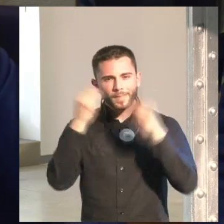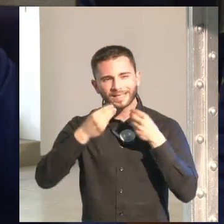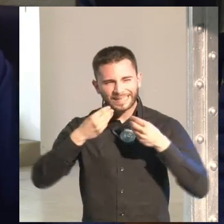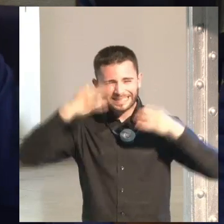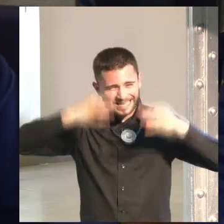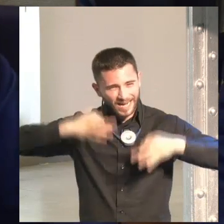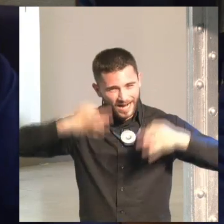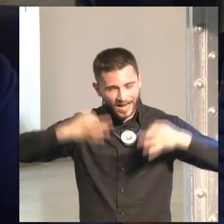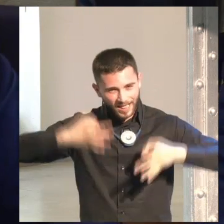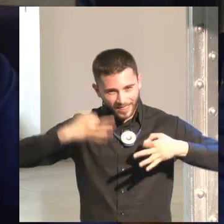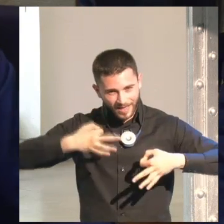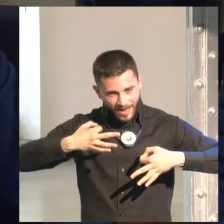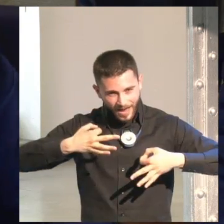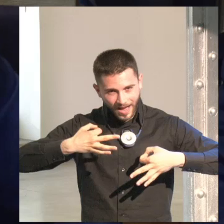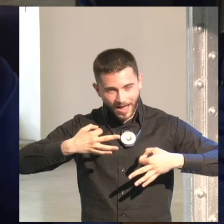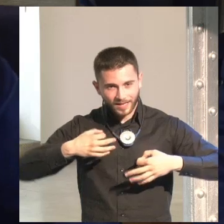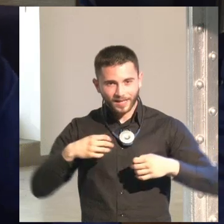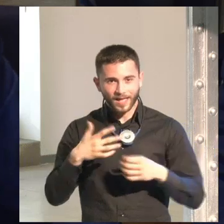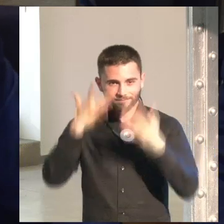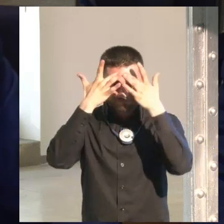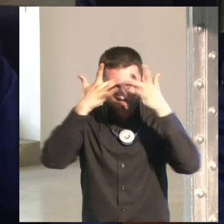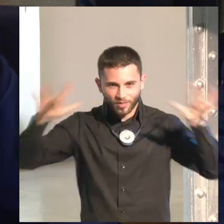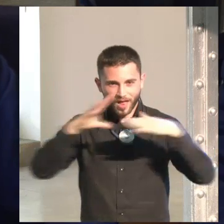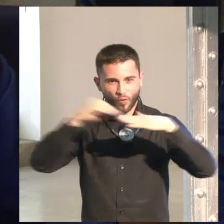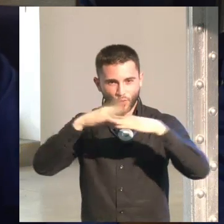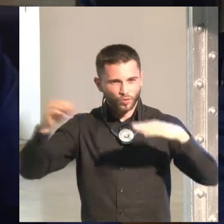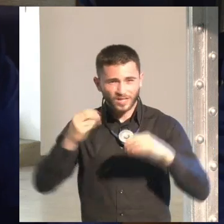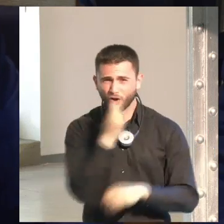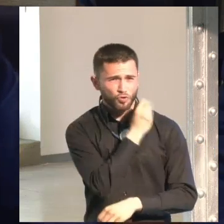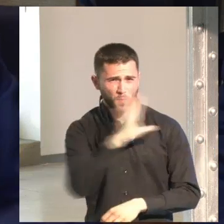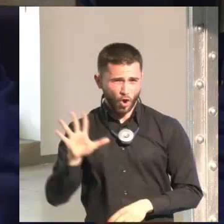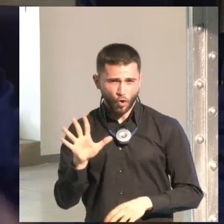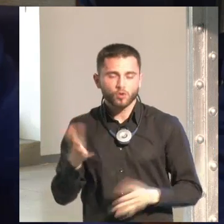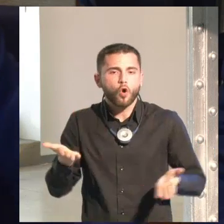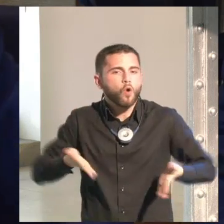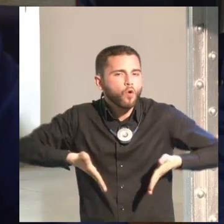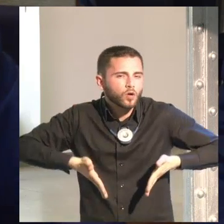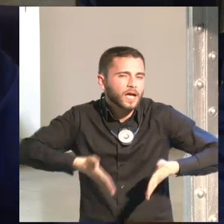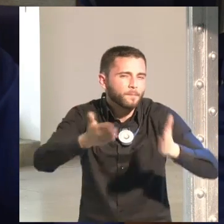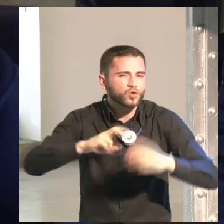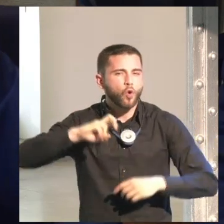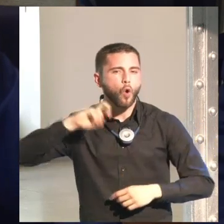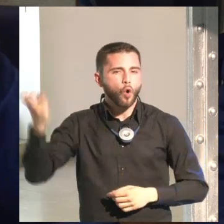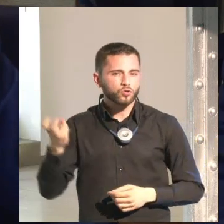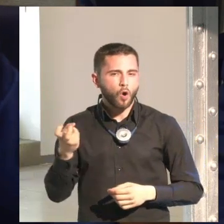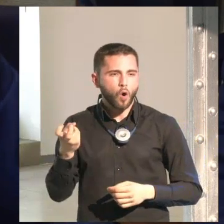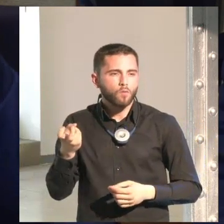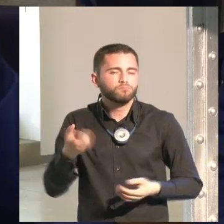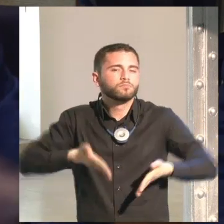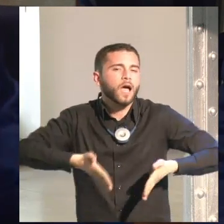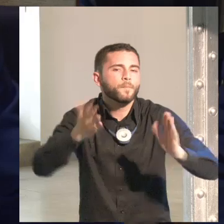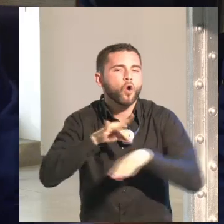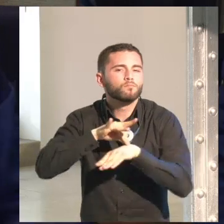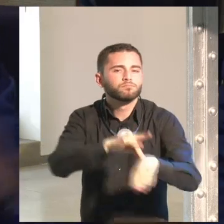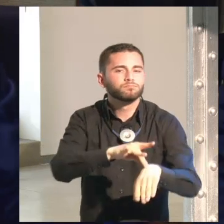podemos hacer es intentar concienciar a los usuarios, o cuál es el camino, después de lo que has comentado, que deberíamos seguir, ¿no?